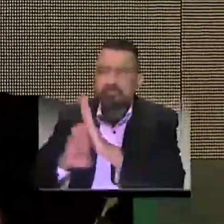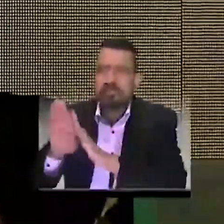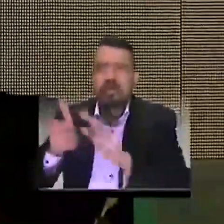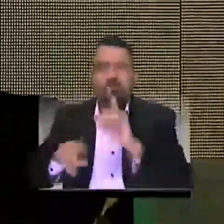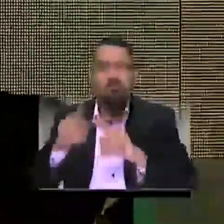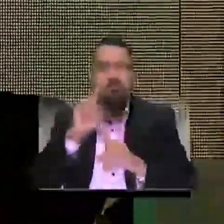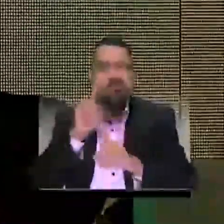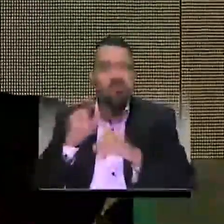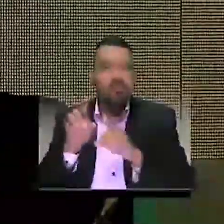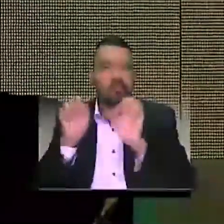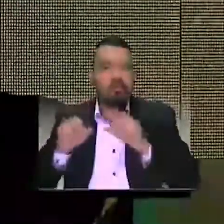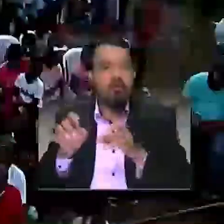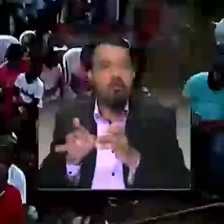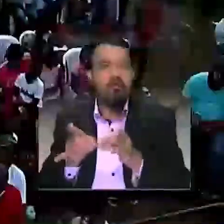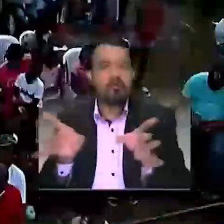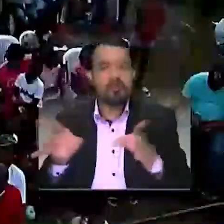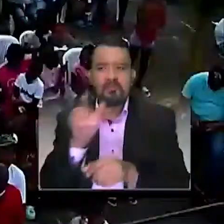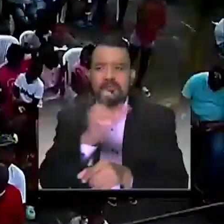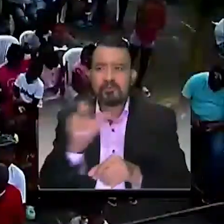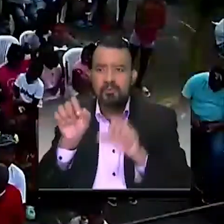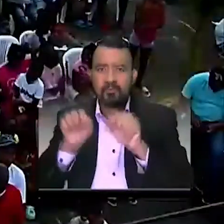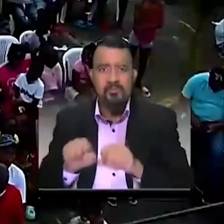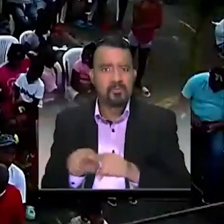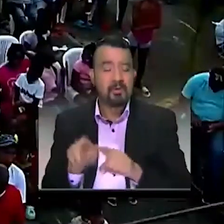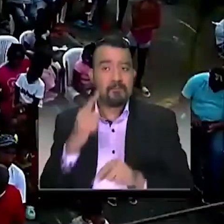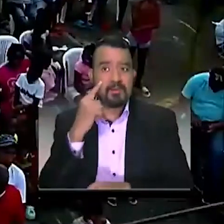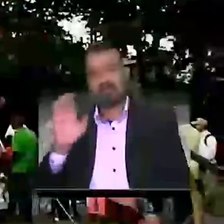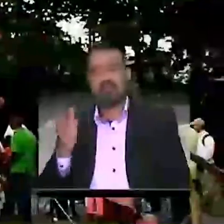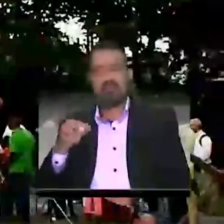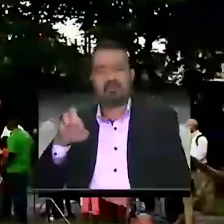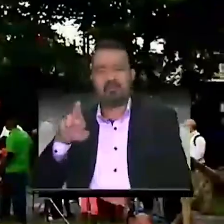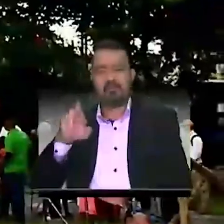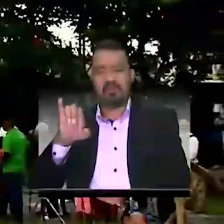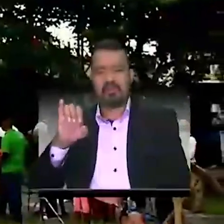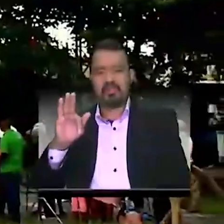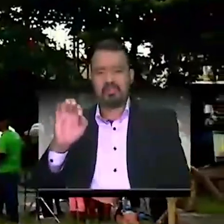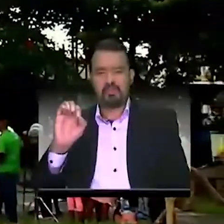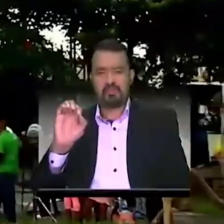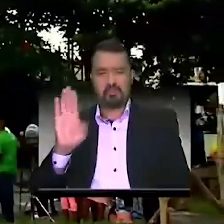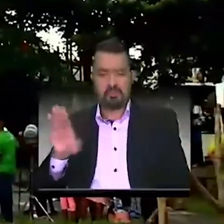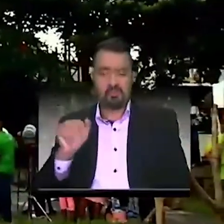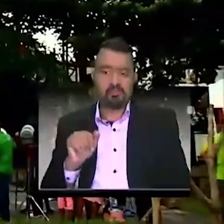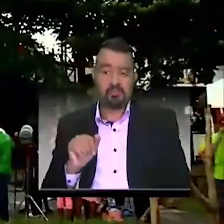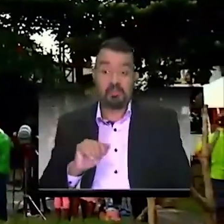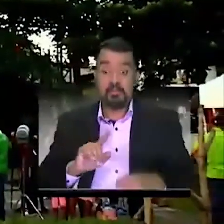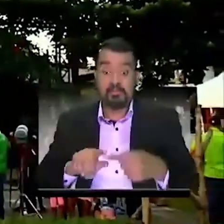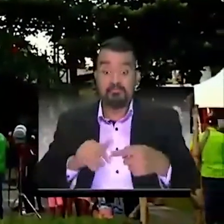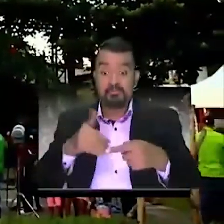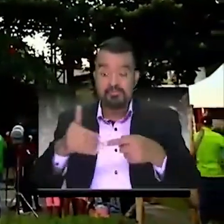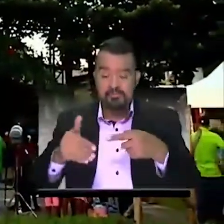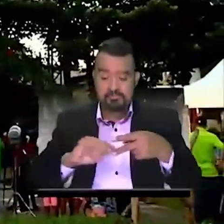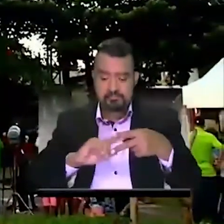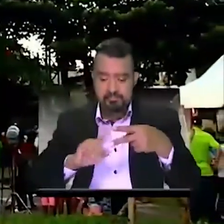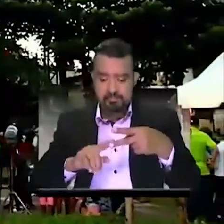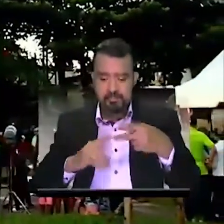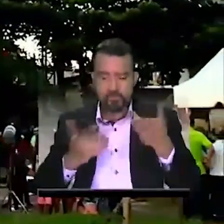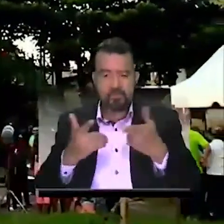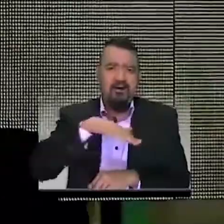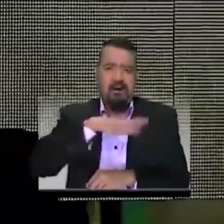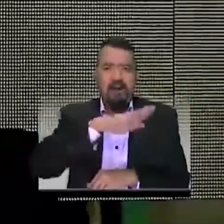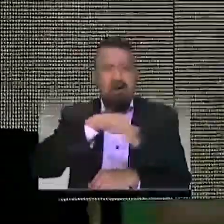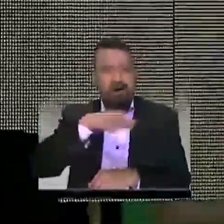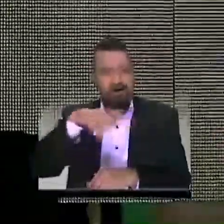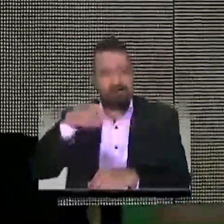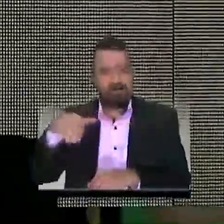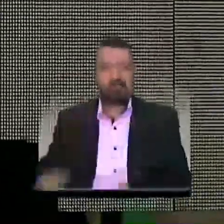oportunidades. Es un día histórico verdaderamente, no solo para Vigía del Fuerte, sino de alguna manera para toda Antioquia. Está llegando la luz,